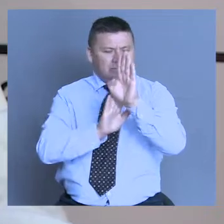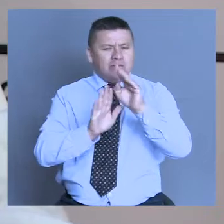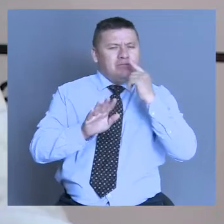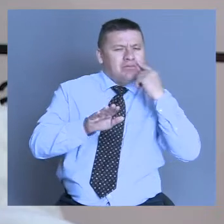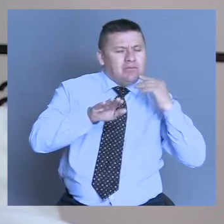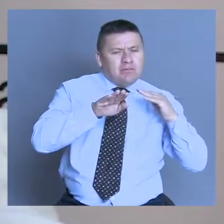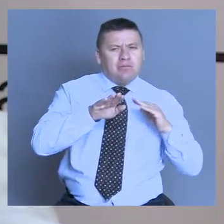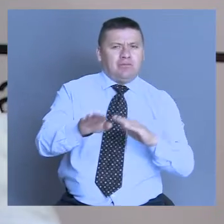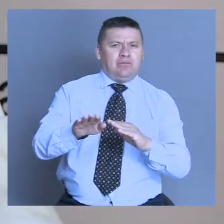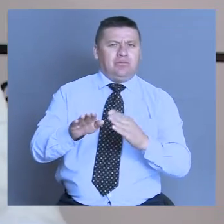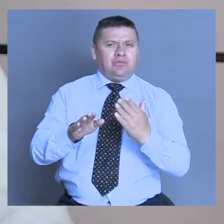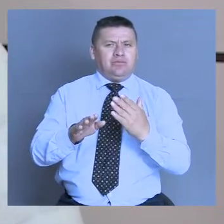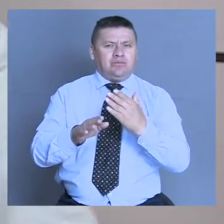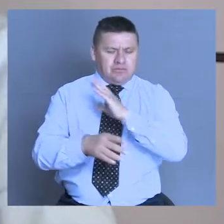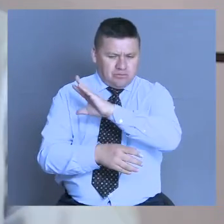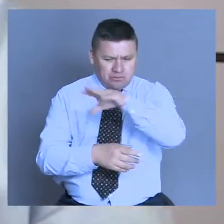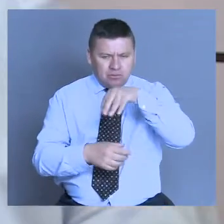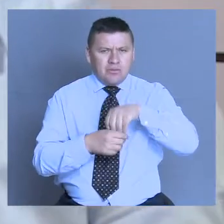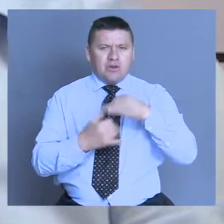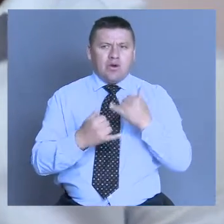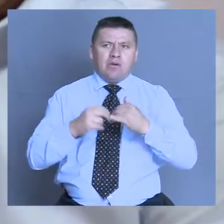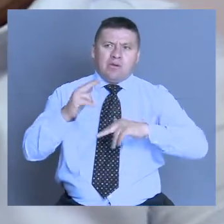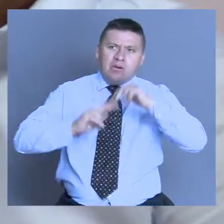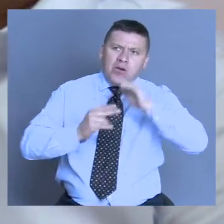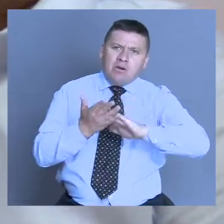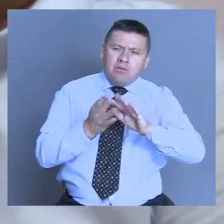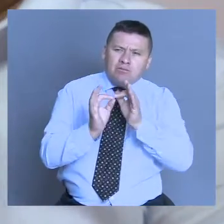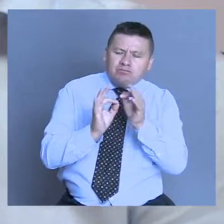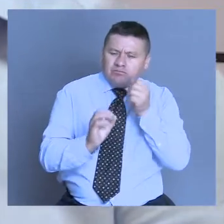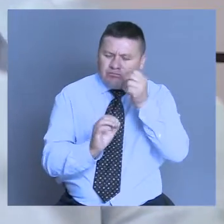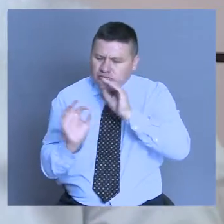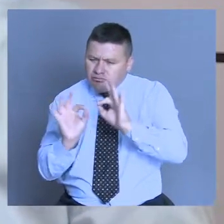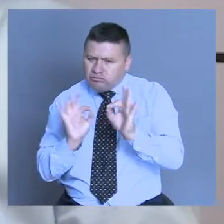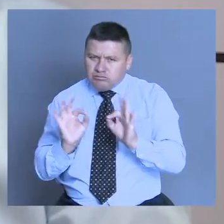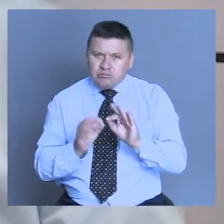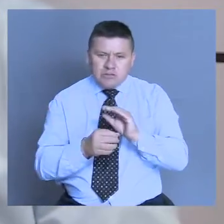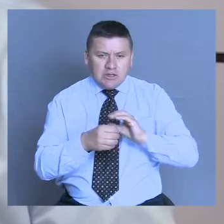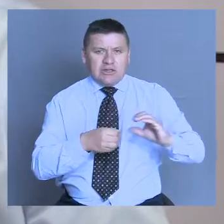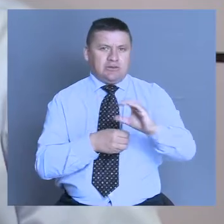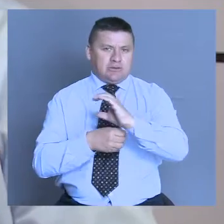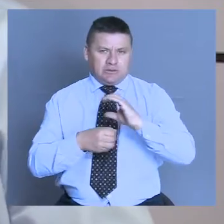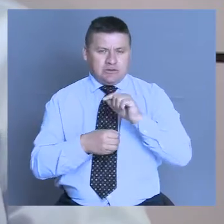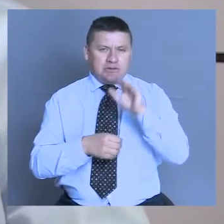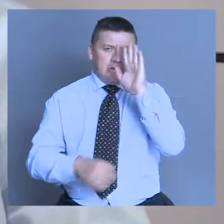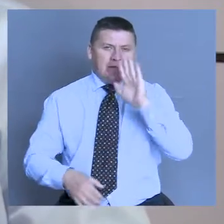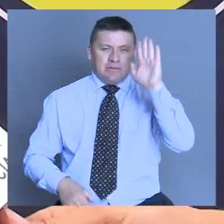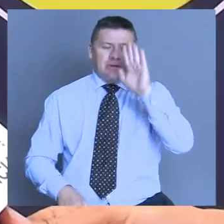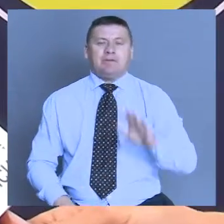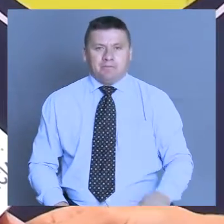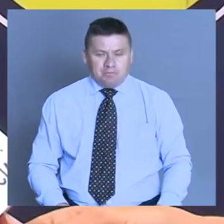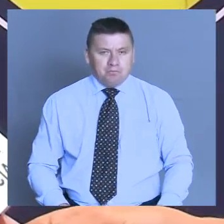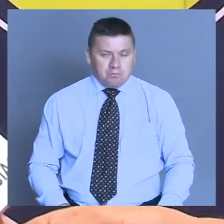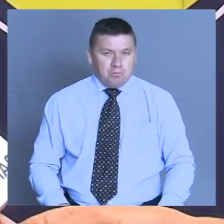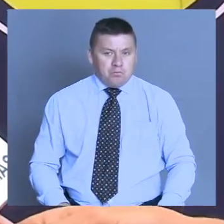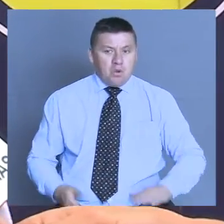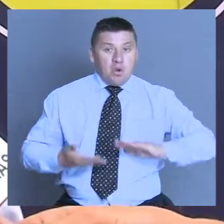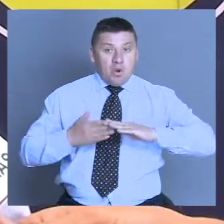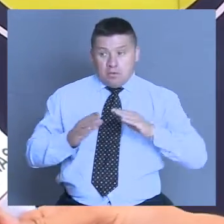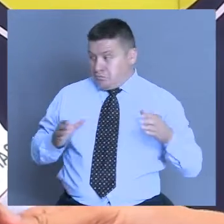a la escuela el convenio firmado con la gobernación, el cual permitió capacitar varios líderes sociales en gerencia de proyectos de